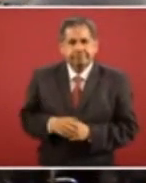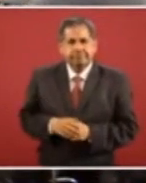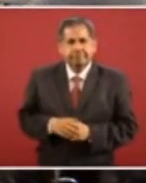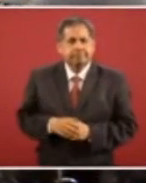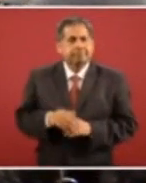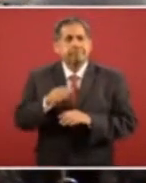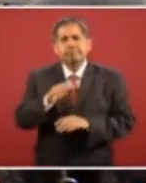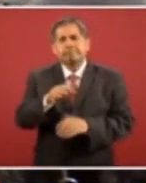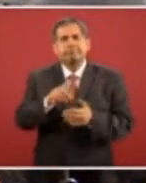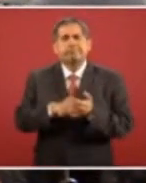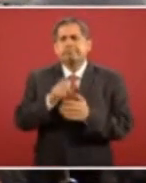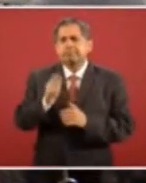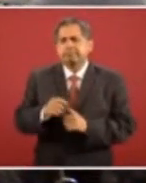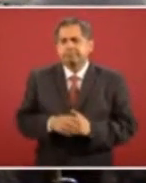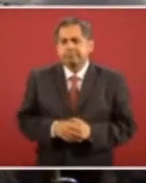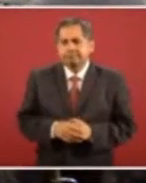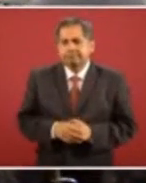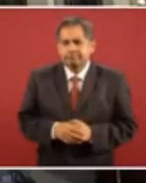algo sobre